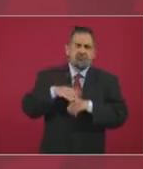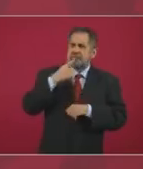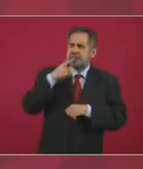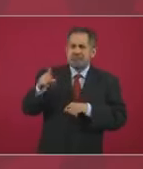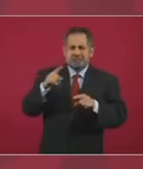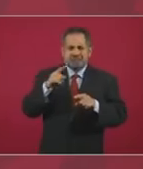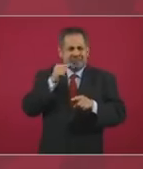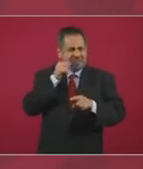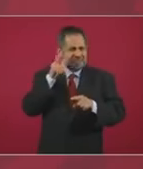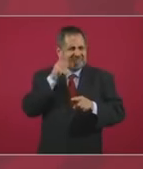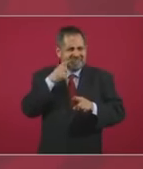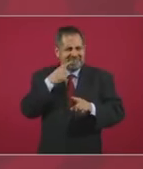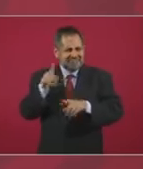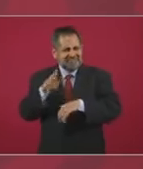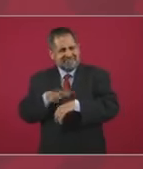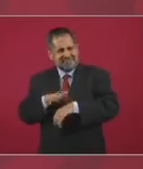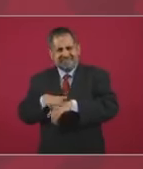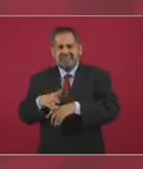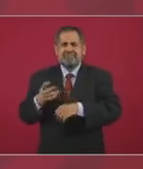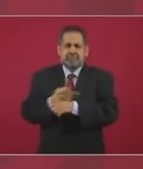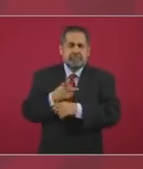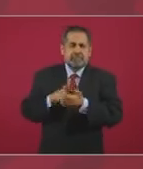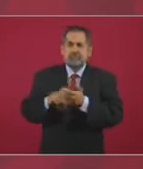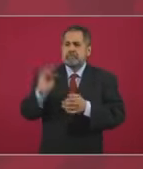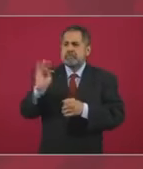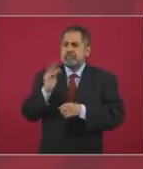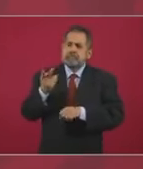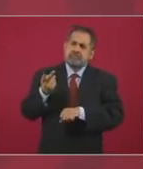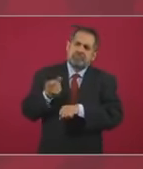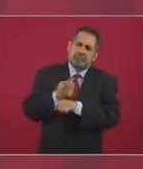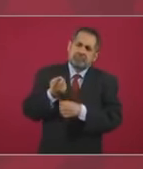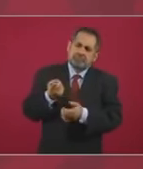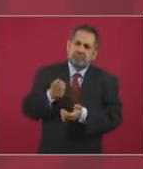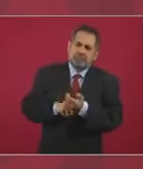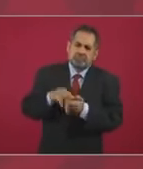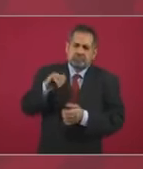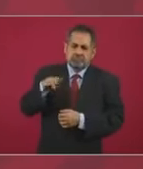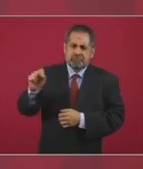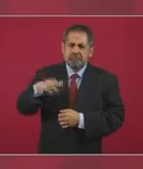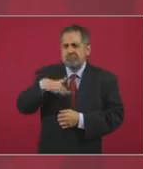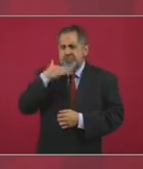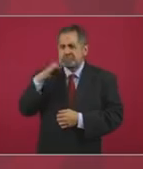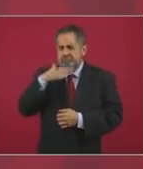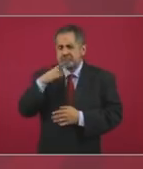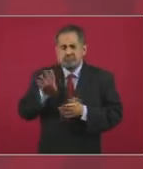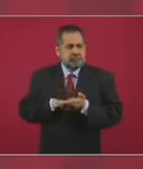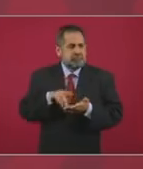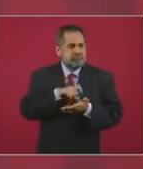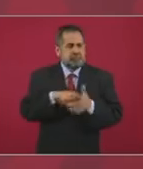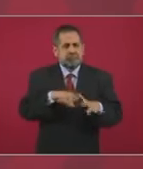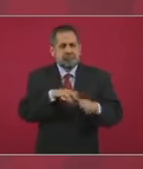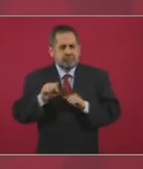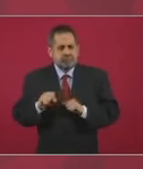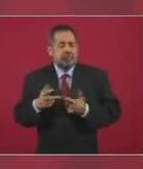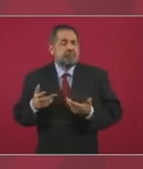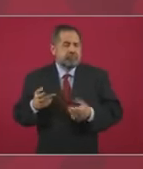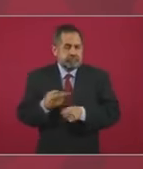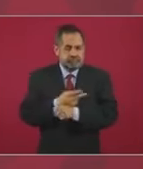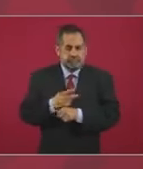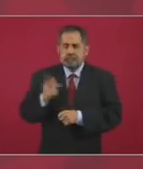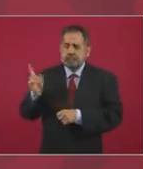antier, sobre posibles actos de corrupción en adquisiciones en el Seguro Social,